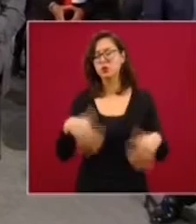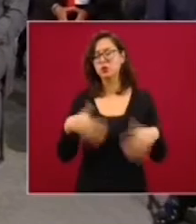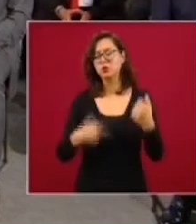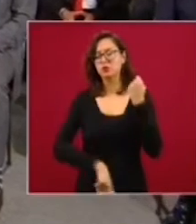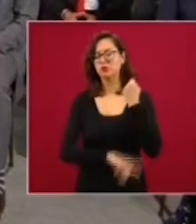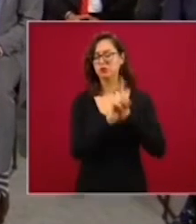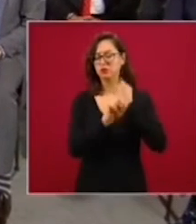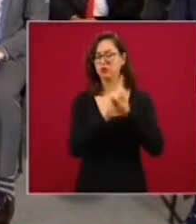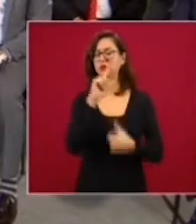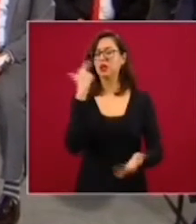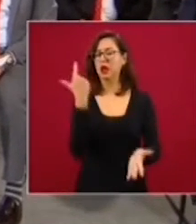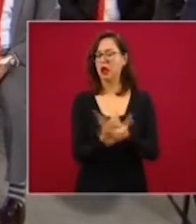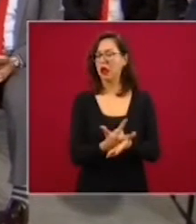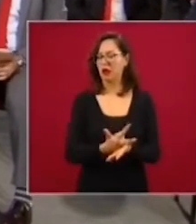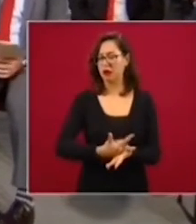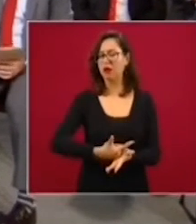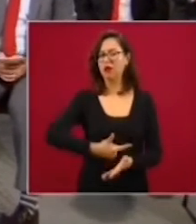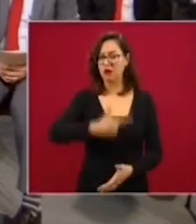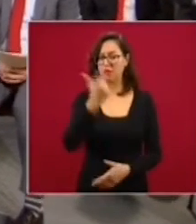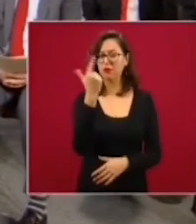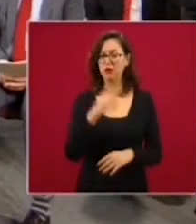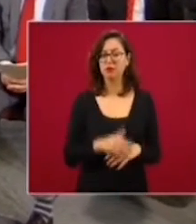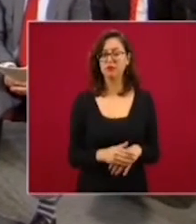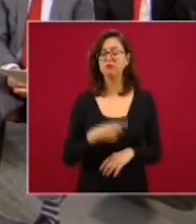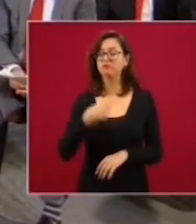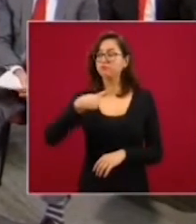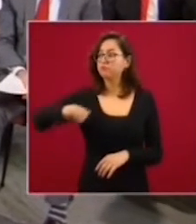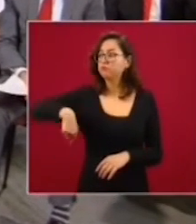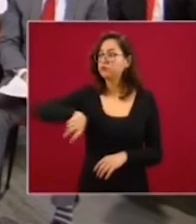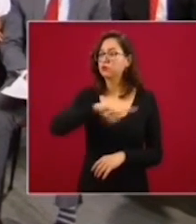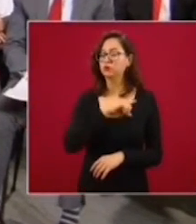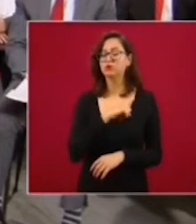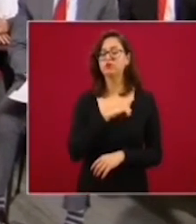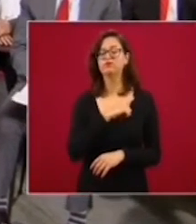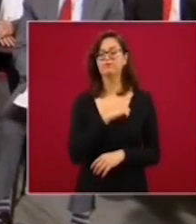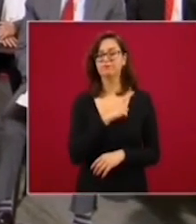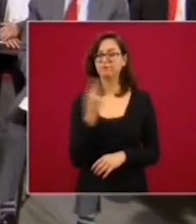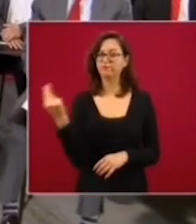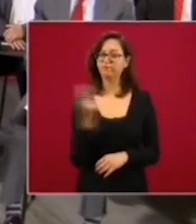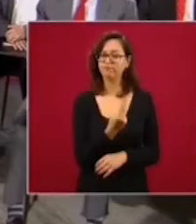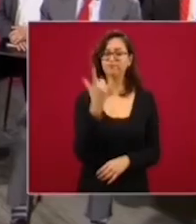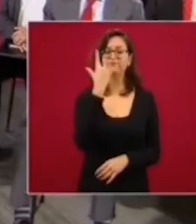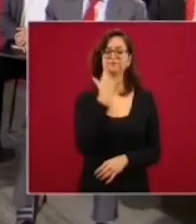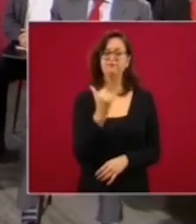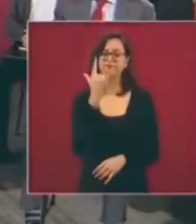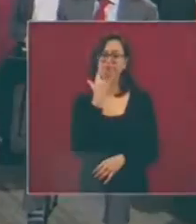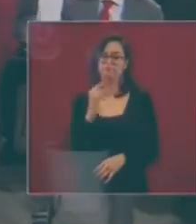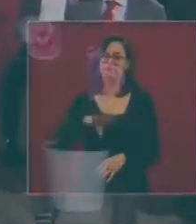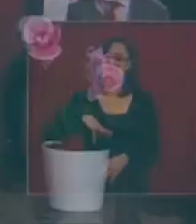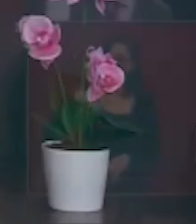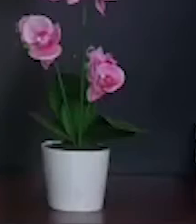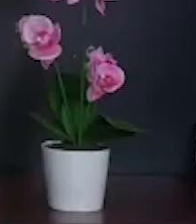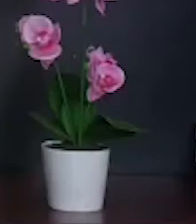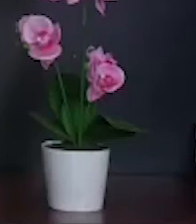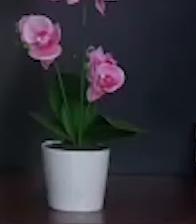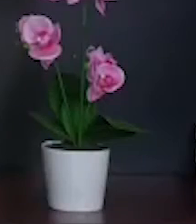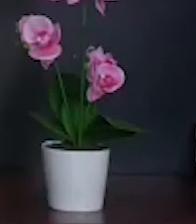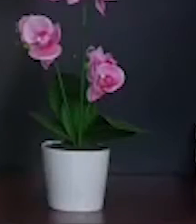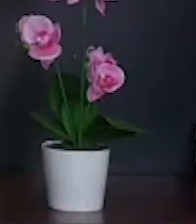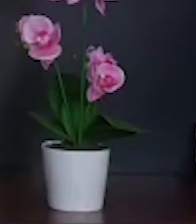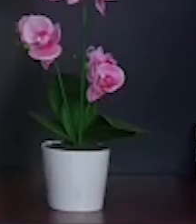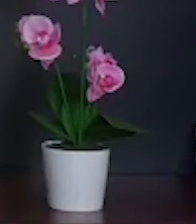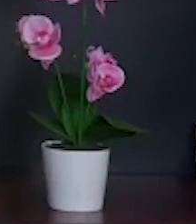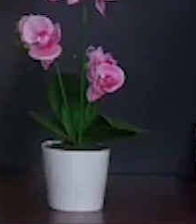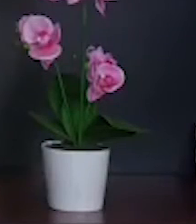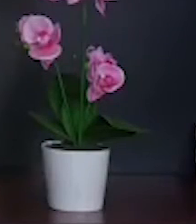tiempos, que exige de todos nosotros esfuerzos y actitudes extraordinarias. Este mismo tema, el presidente Andrés